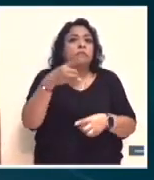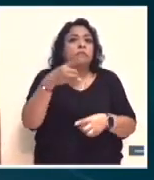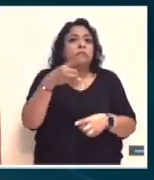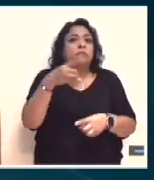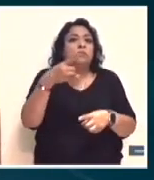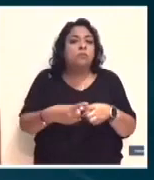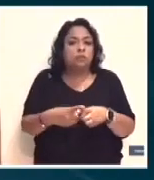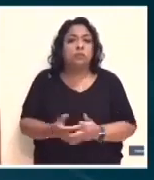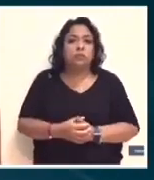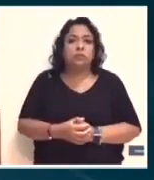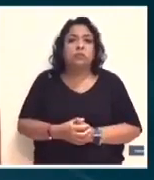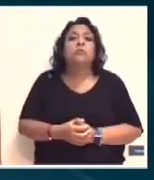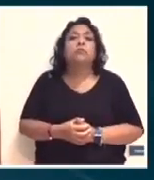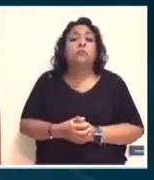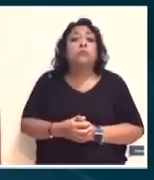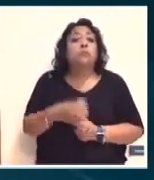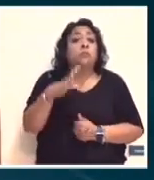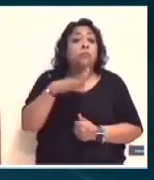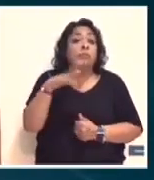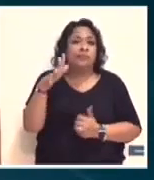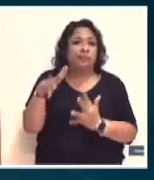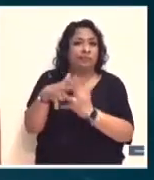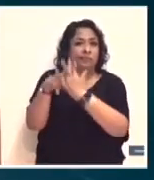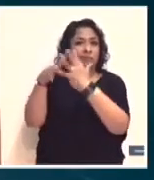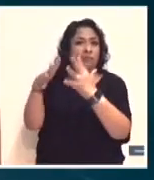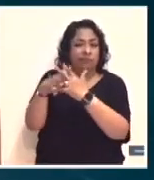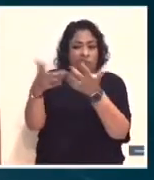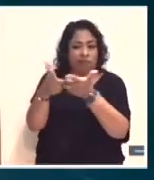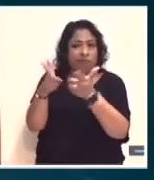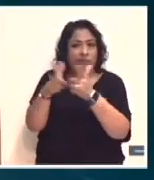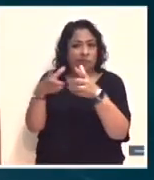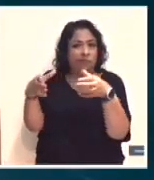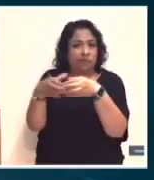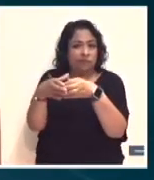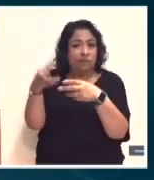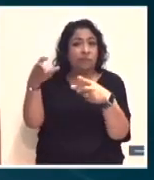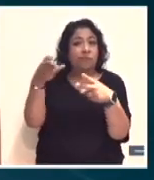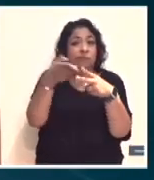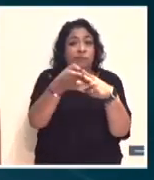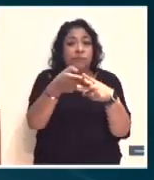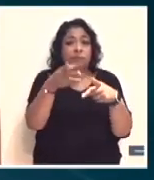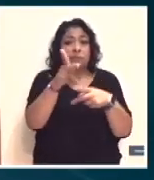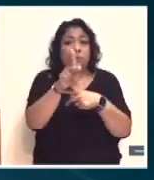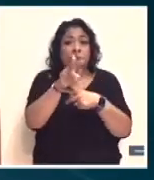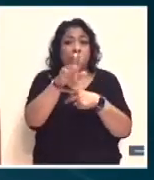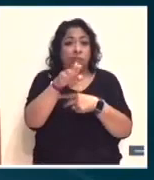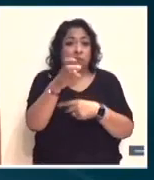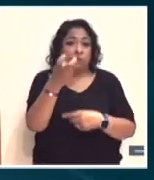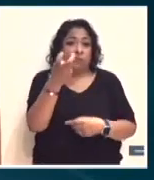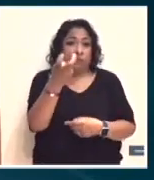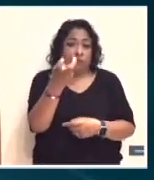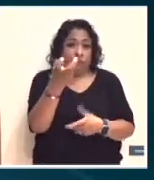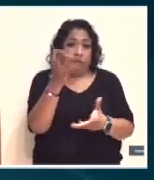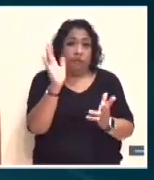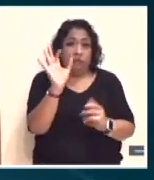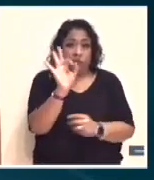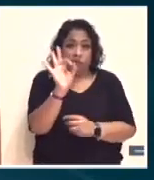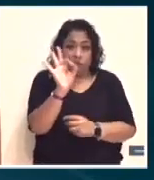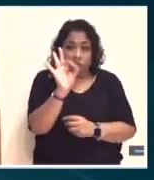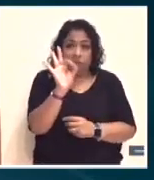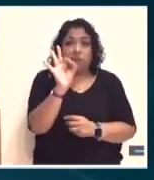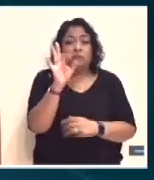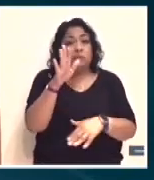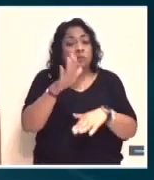la aparición de las guerrillas el asesinato de primer es una de los quizá dos puntos más